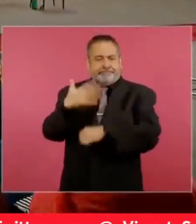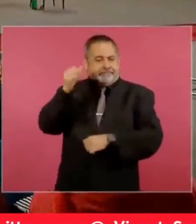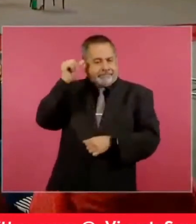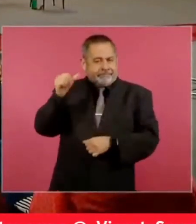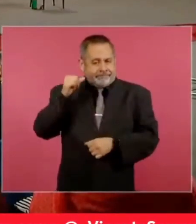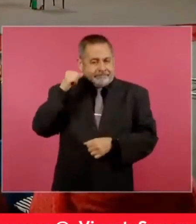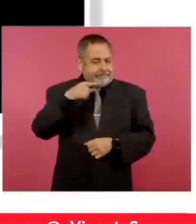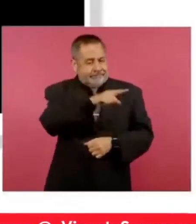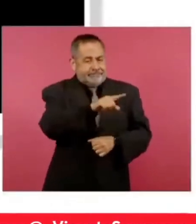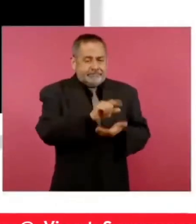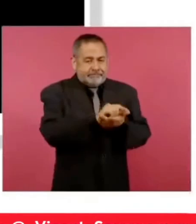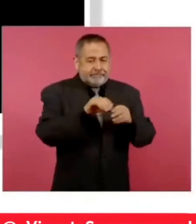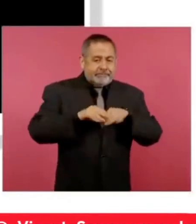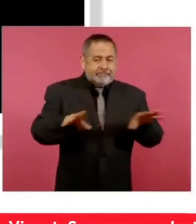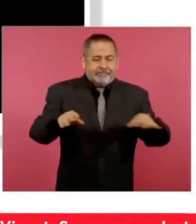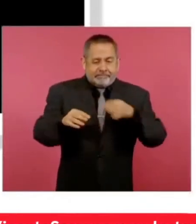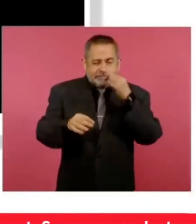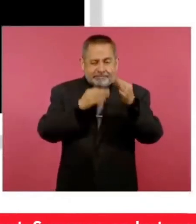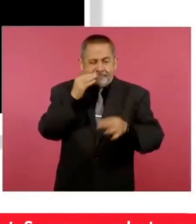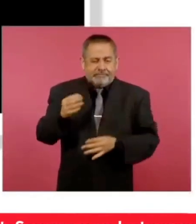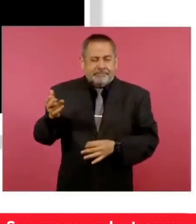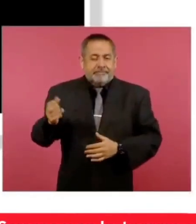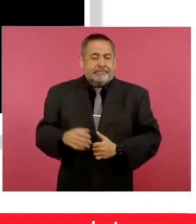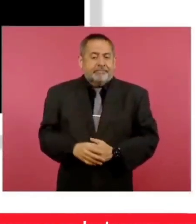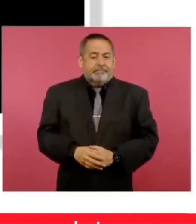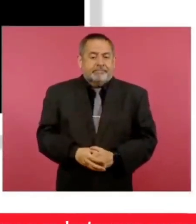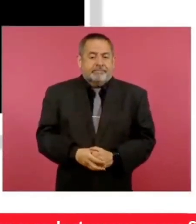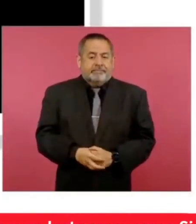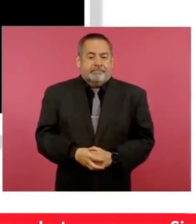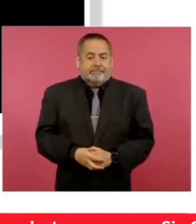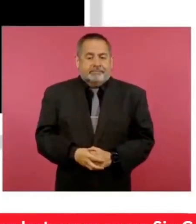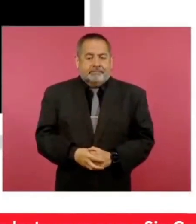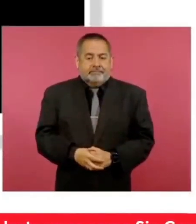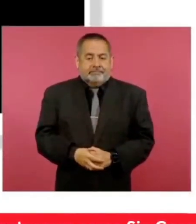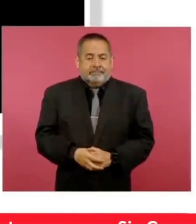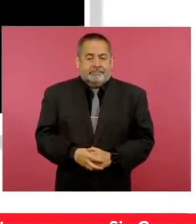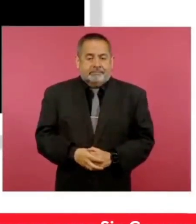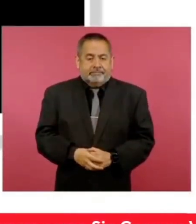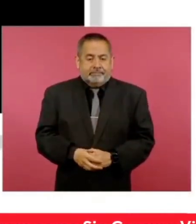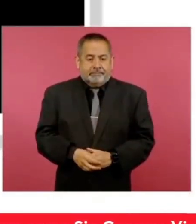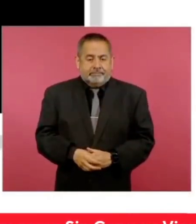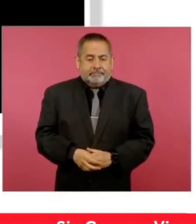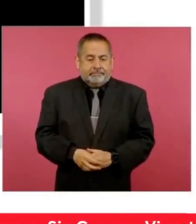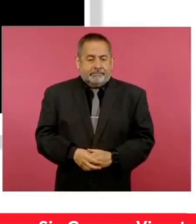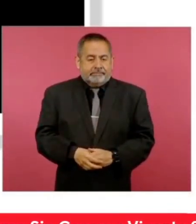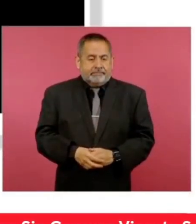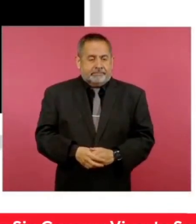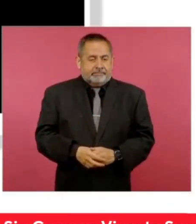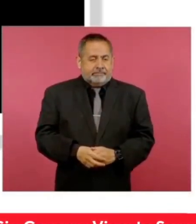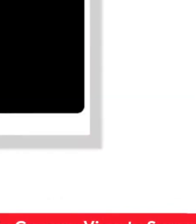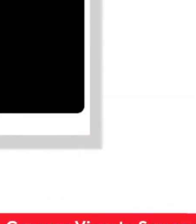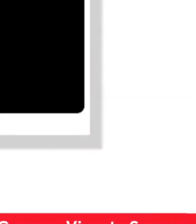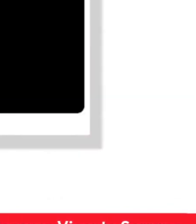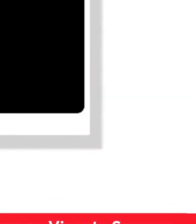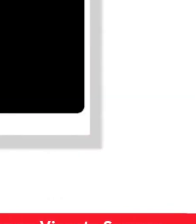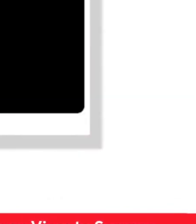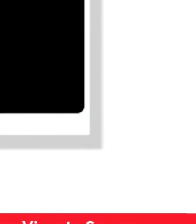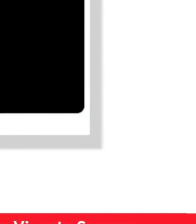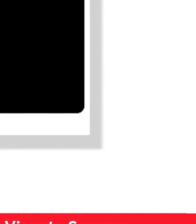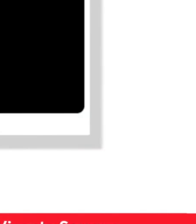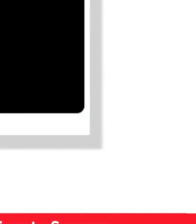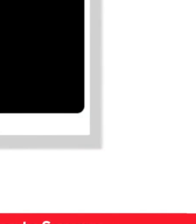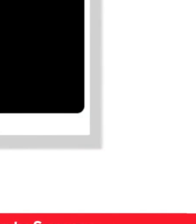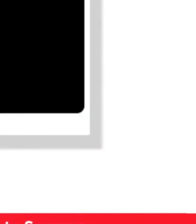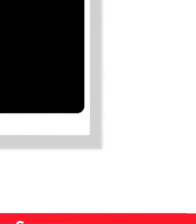X que escribe desde la fachosfera, mentira no es. Esto no es mentira, claro que escribe desde